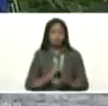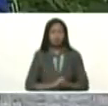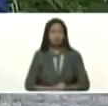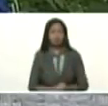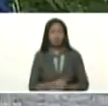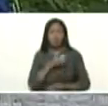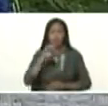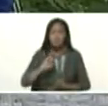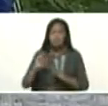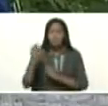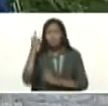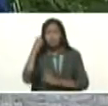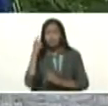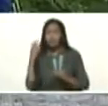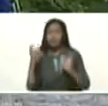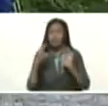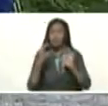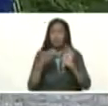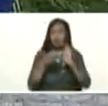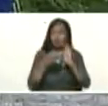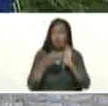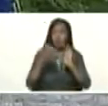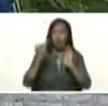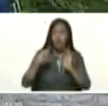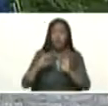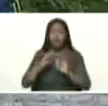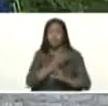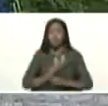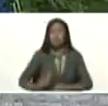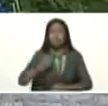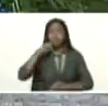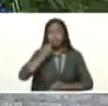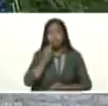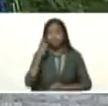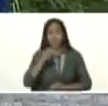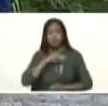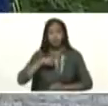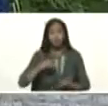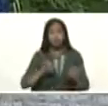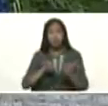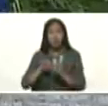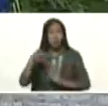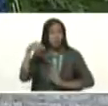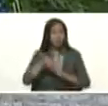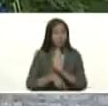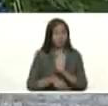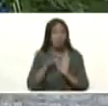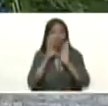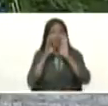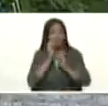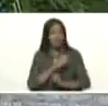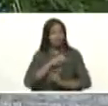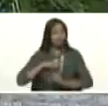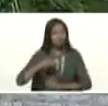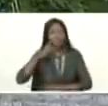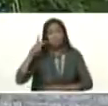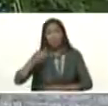Saben ustedes que la relación con el presidente Putin es una relación de profunda confianza